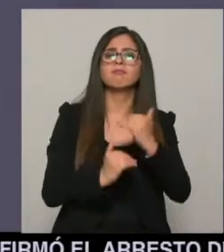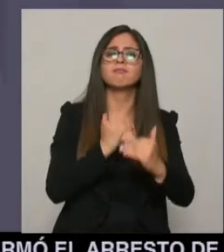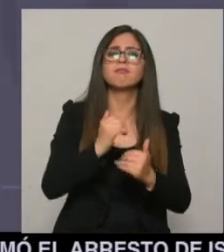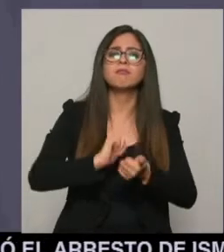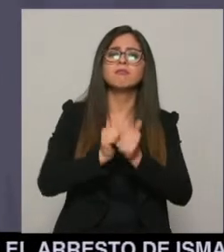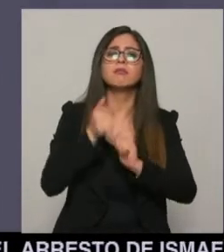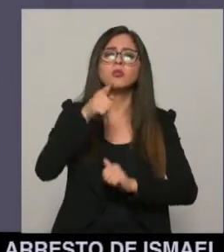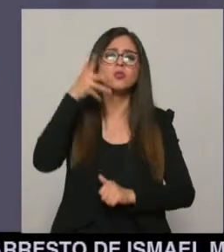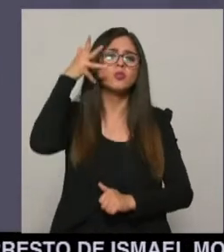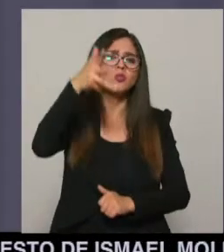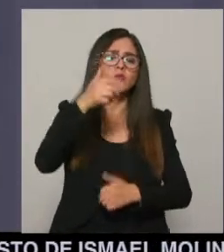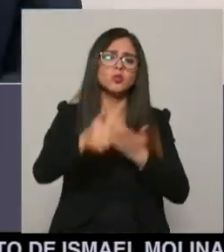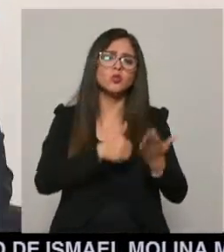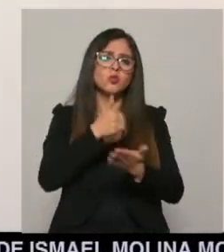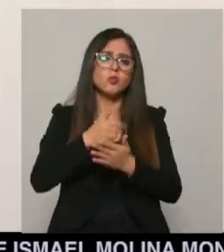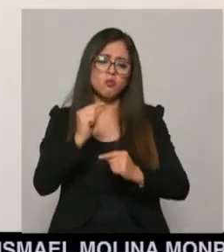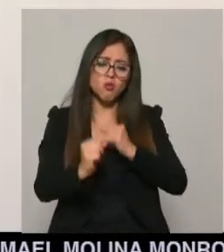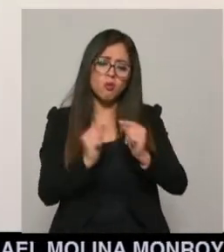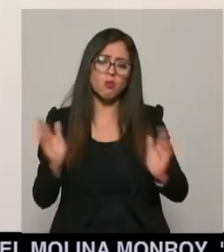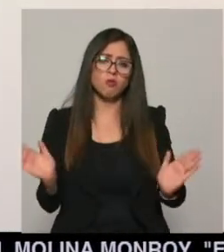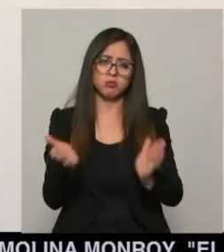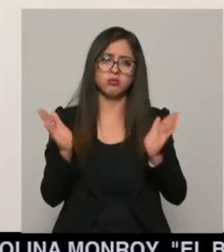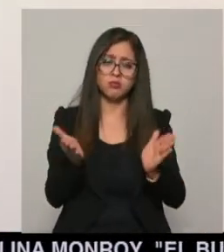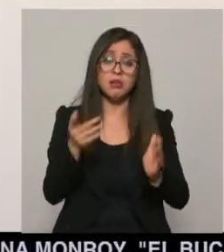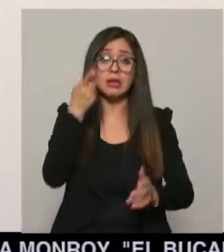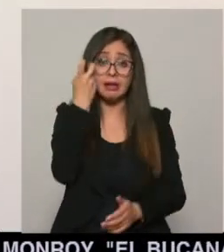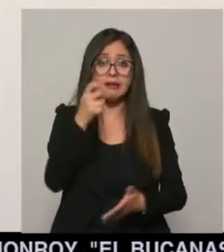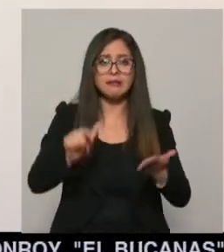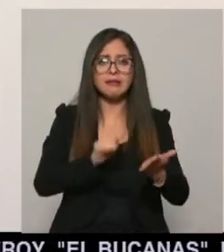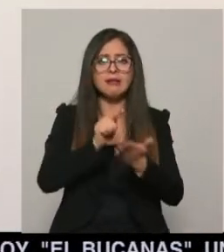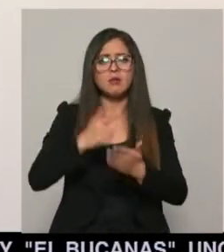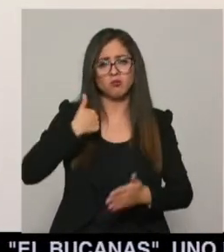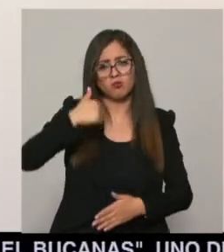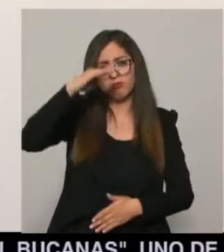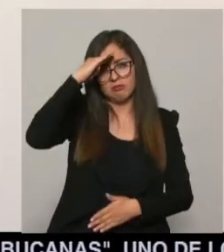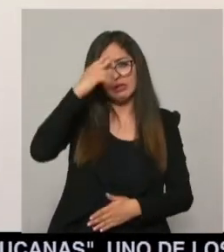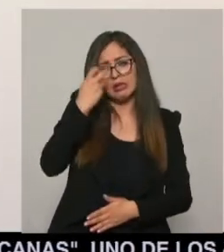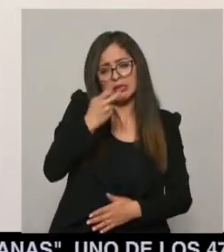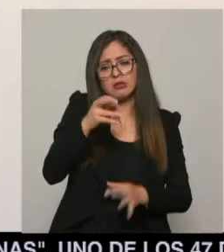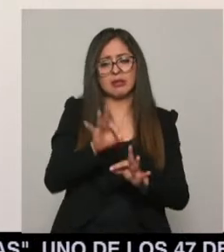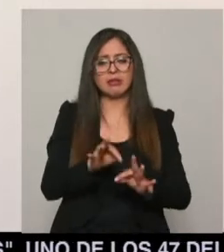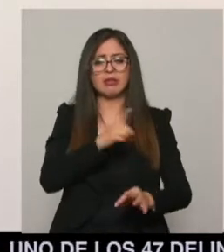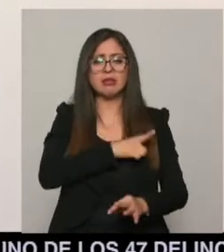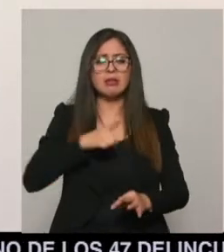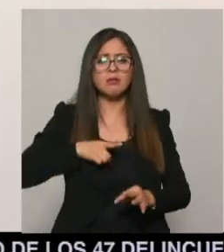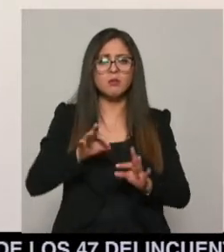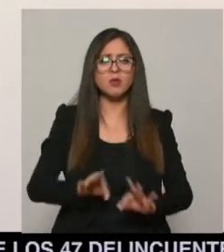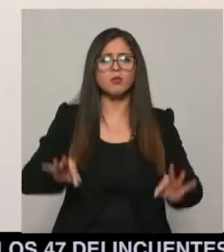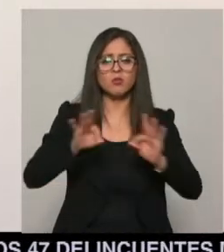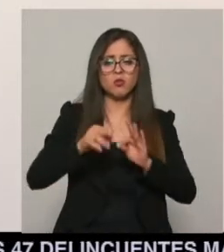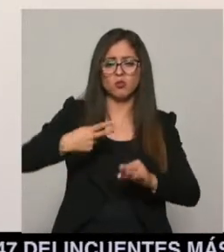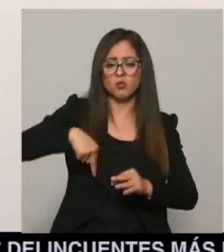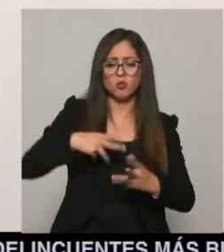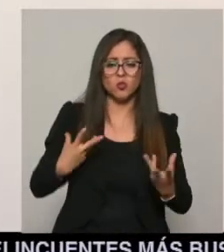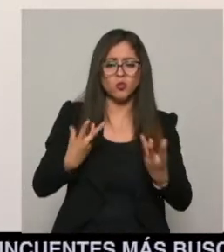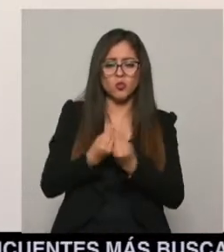la ciudad que tenemos que estar impulsando. Y bueno, pues evidentemente estas leyes creemos que son las que tenemos que estar trabajando de